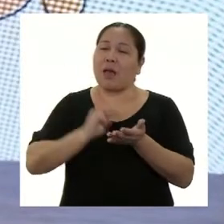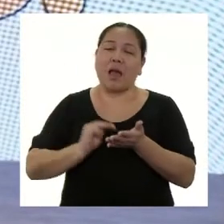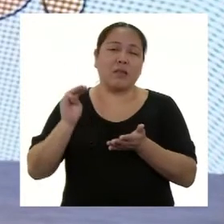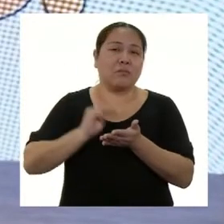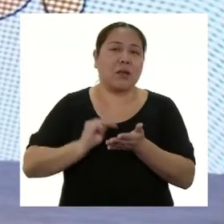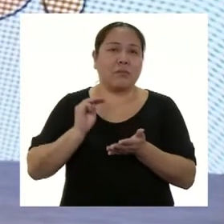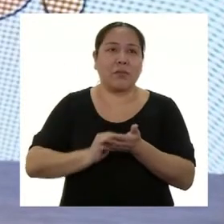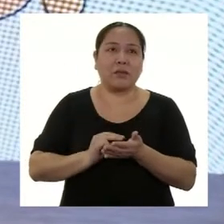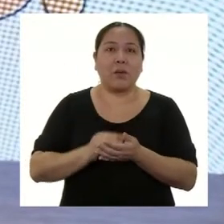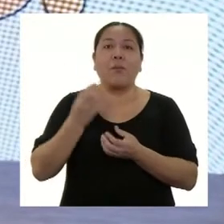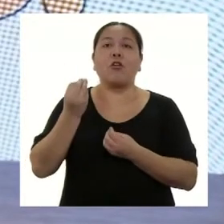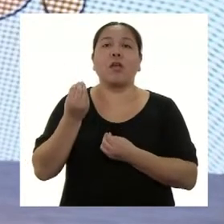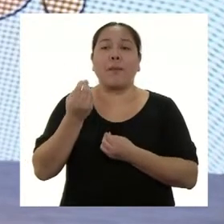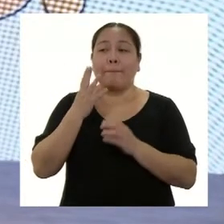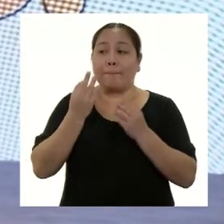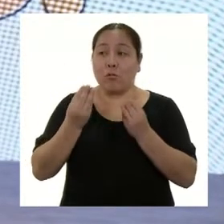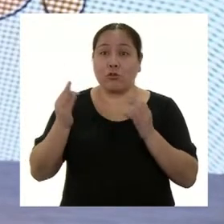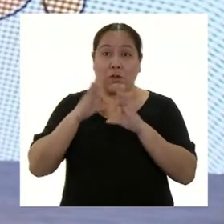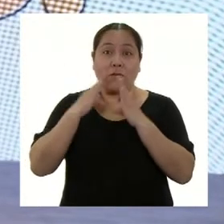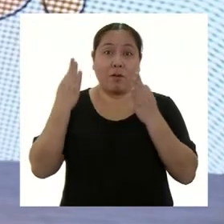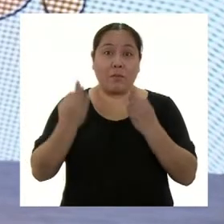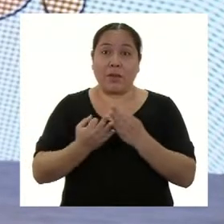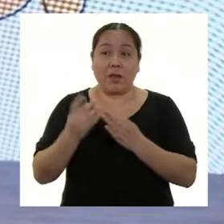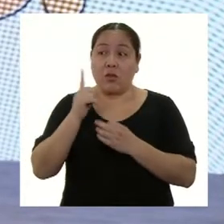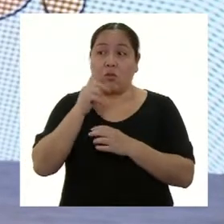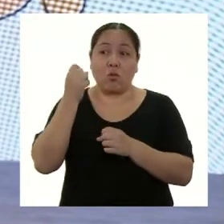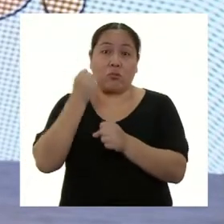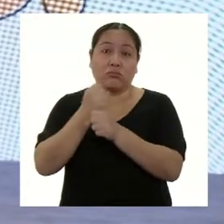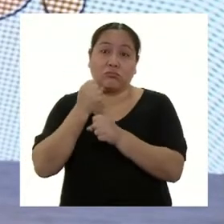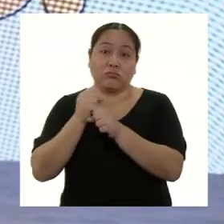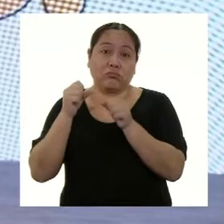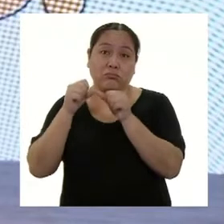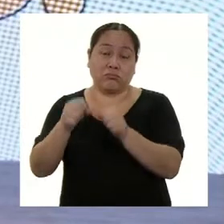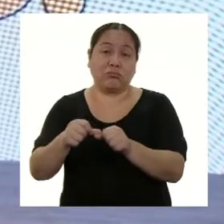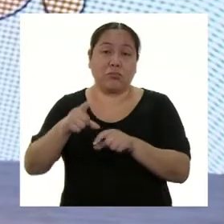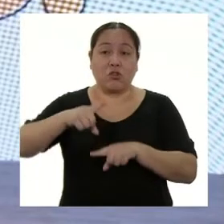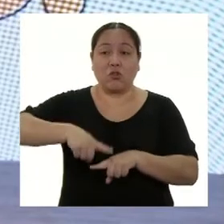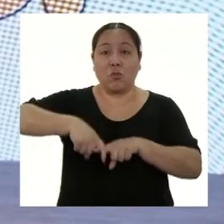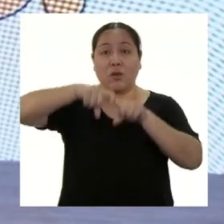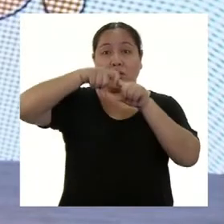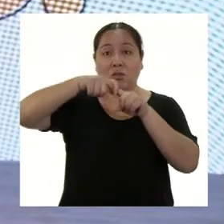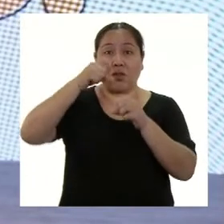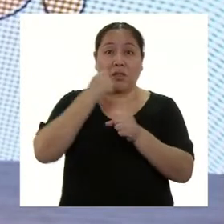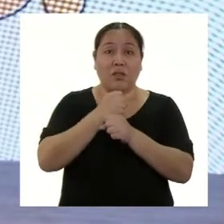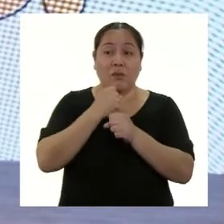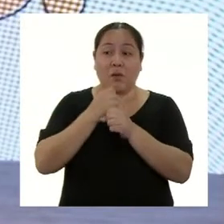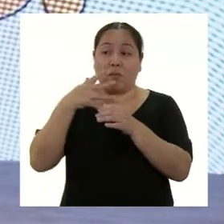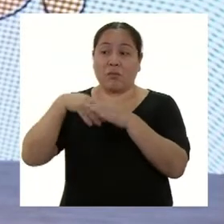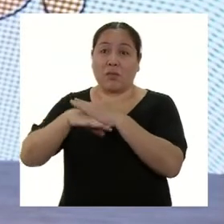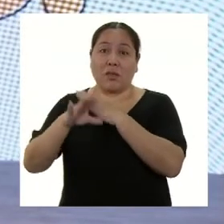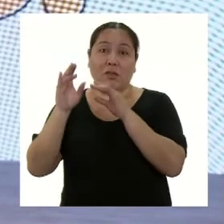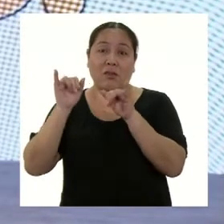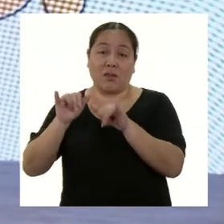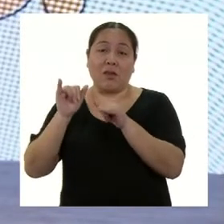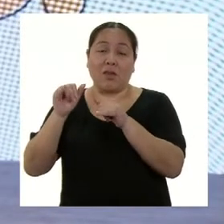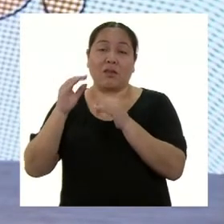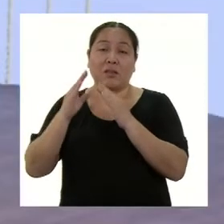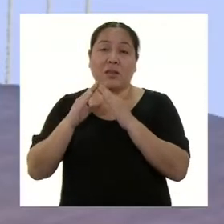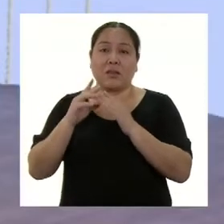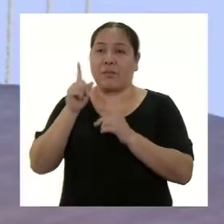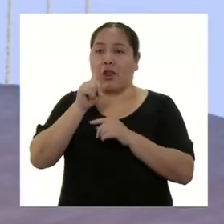porque dentro de muchas familias los adultos han dejado de trabajar por las restricciones que se han generado para evitar el contagio del